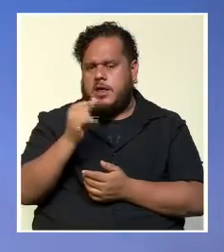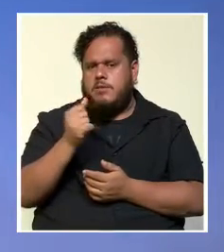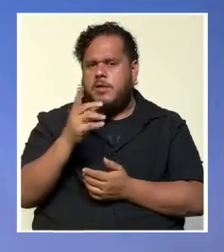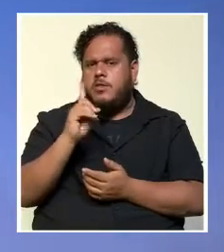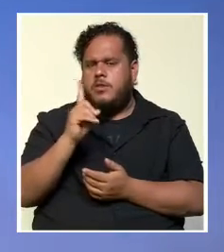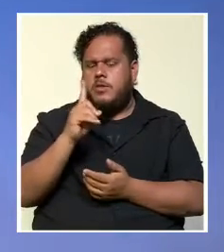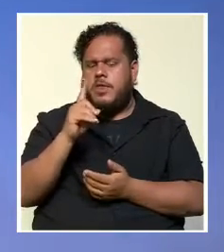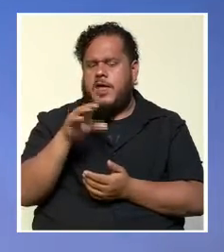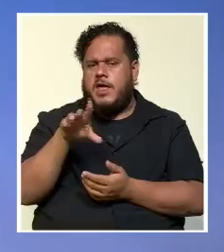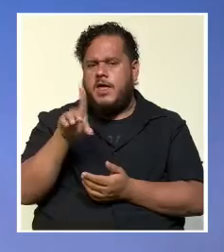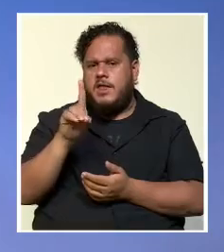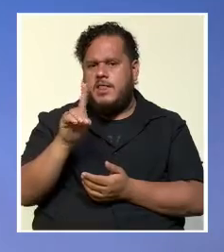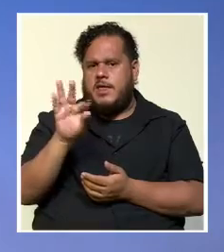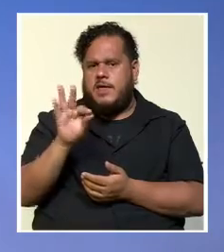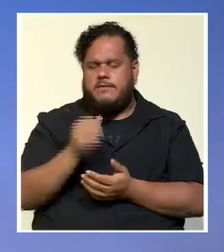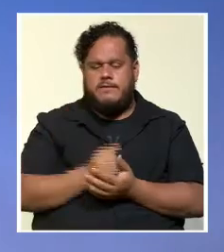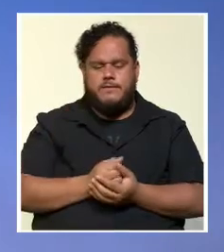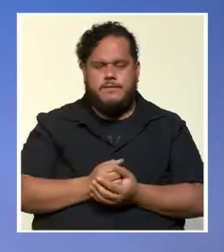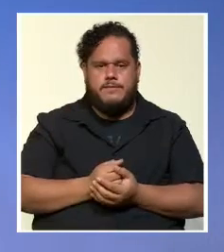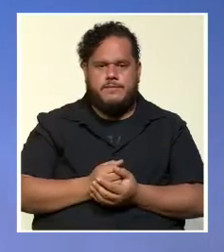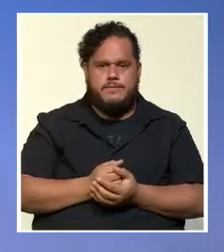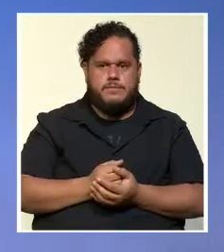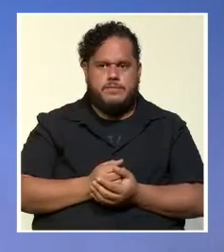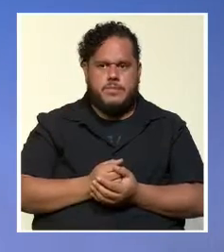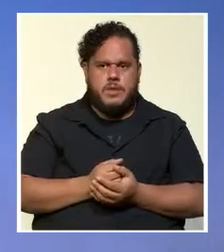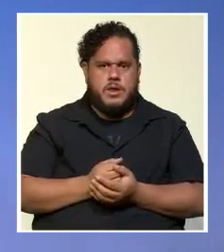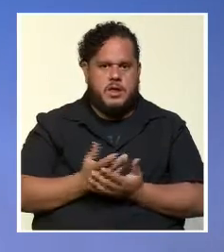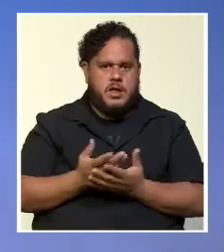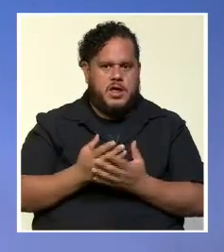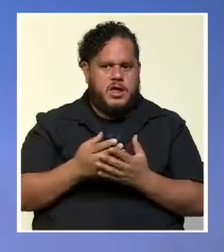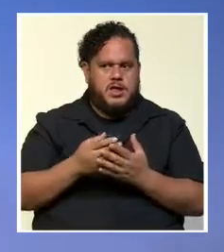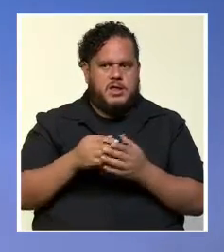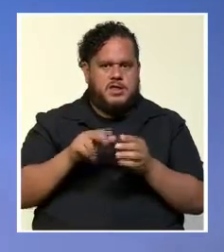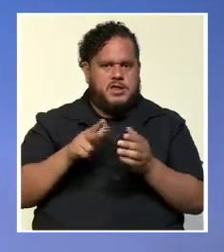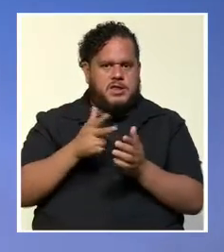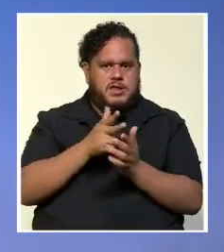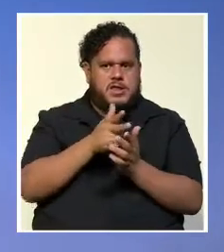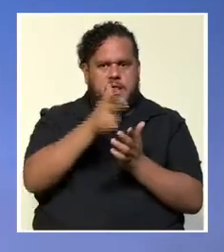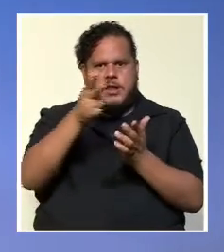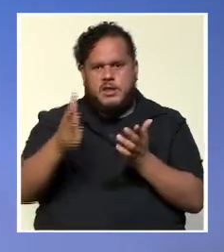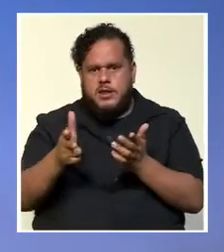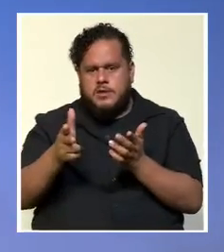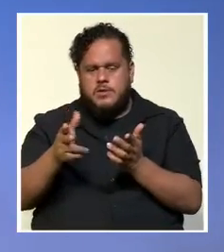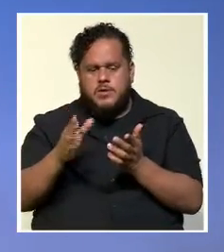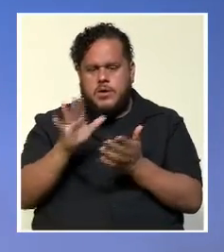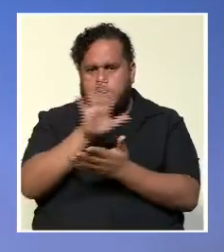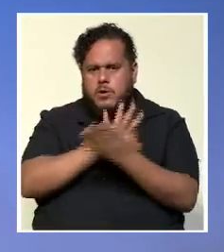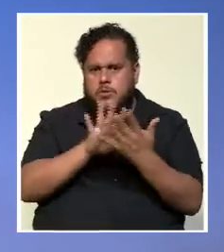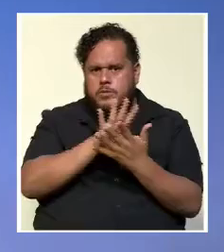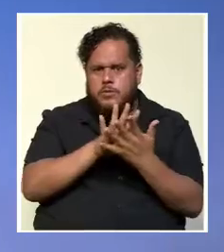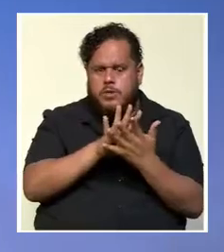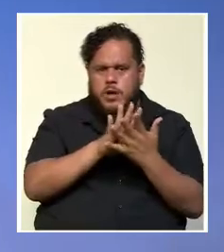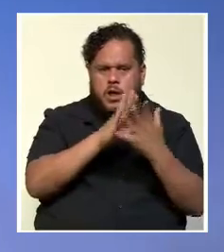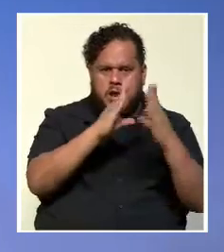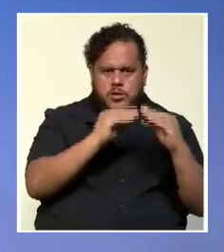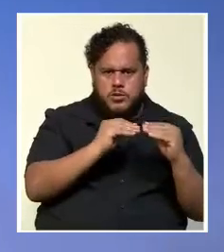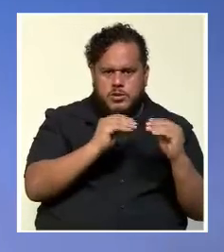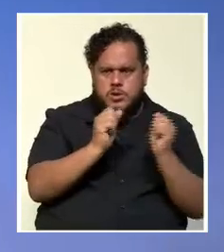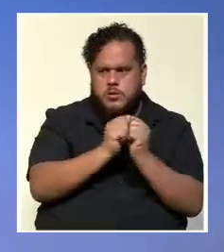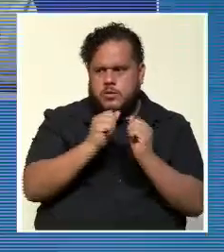Distrito Federal? ¿Se dislocará de su eje? ¿Confundirá lo diurno con lo